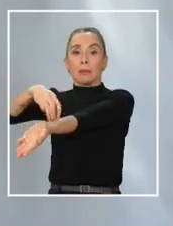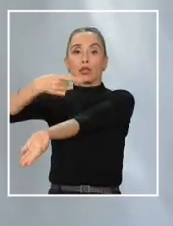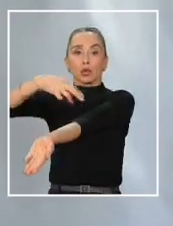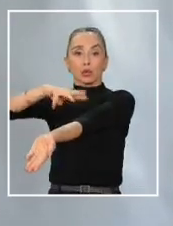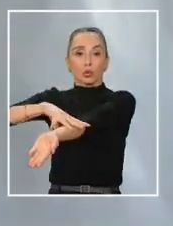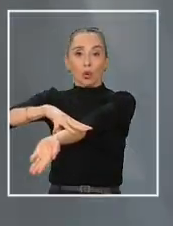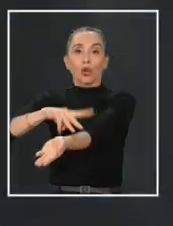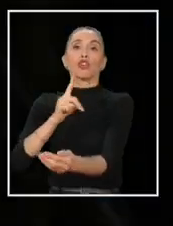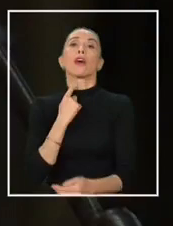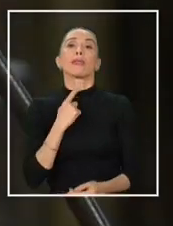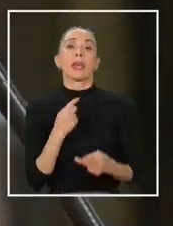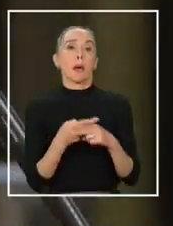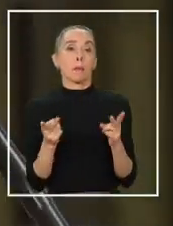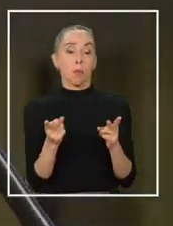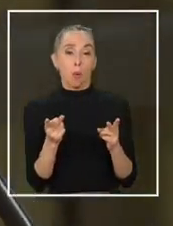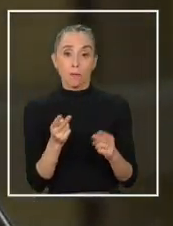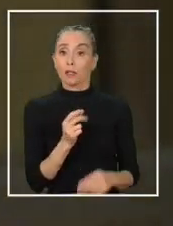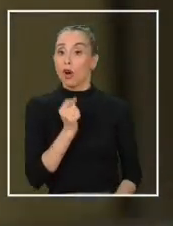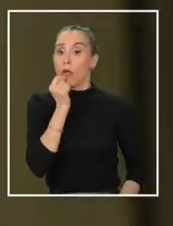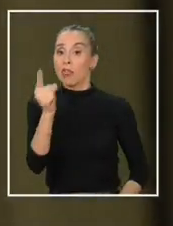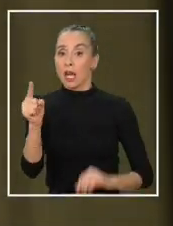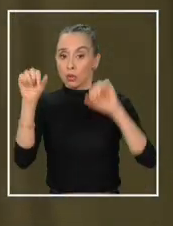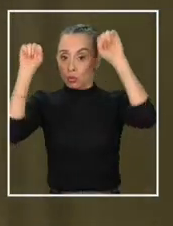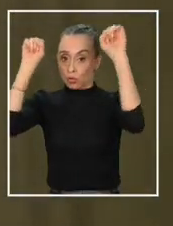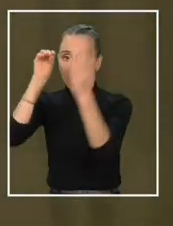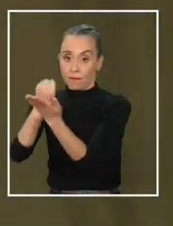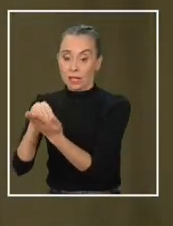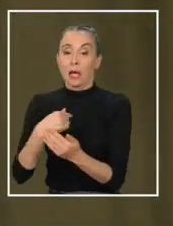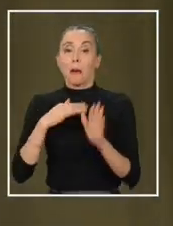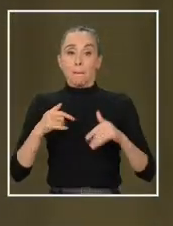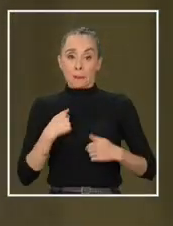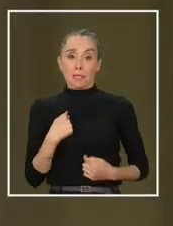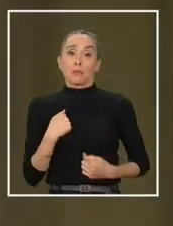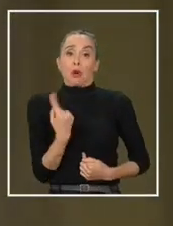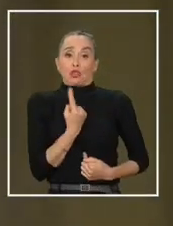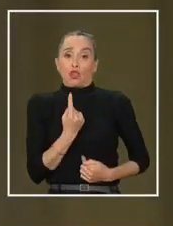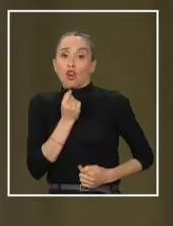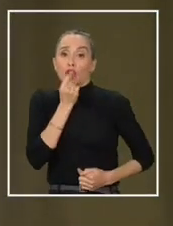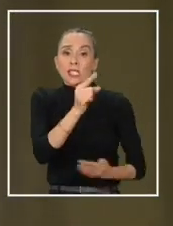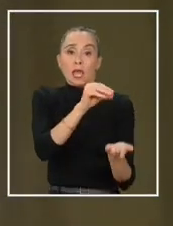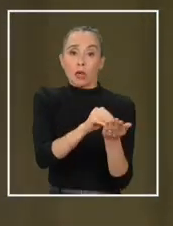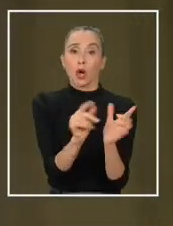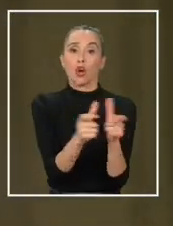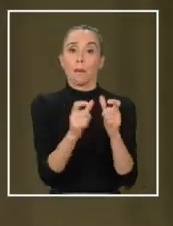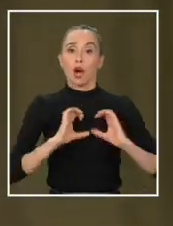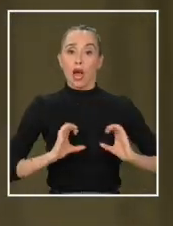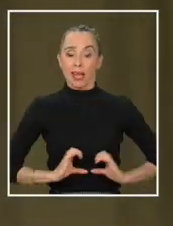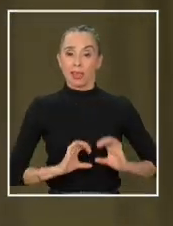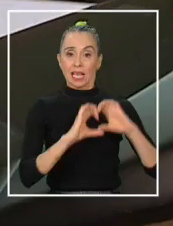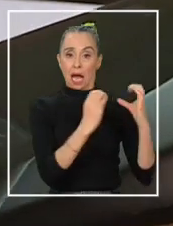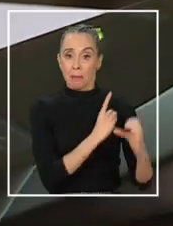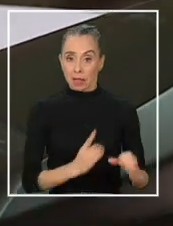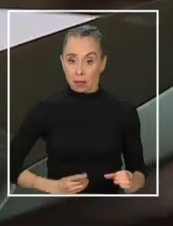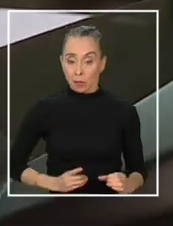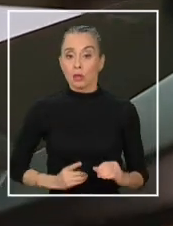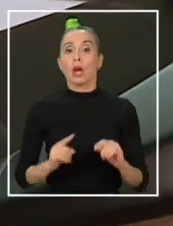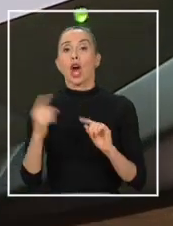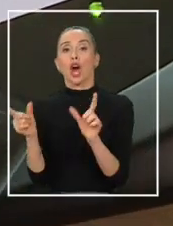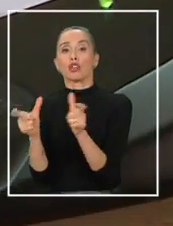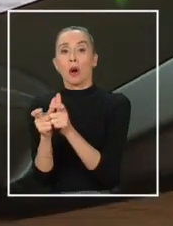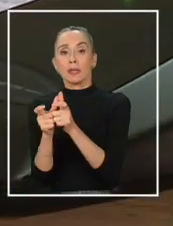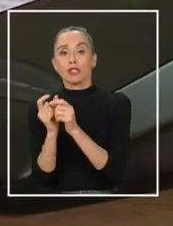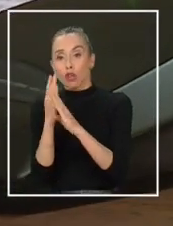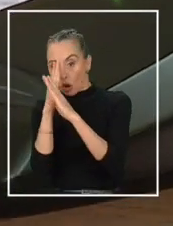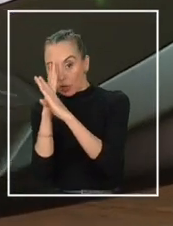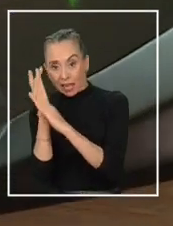no sea algo de interés público. Denunciado en la Fiscalía, autodenunciado en la Comisión de Ética de la Cámara, fuera de la Comisión de Inteligencia por otros